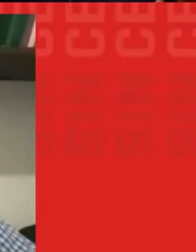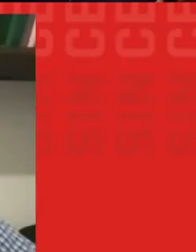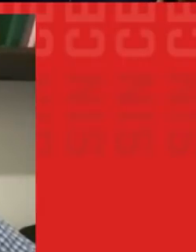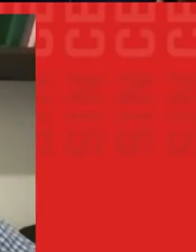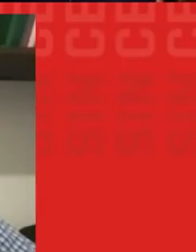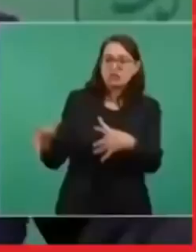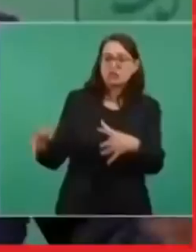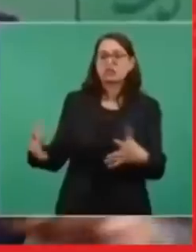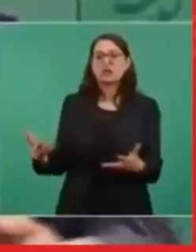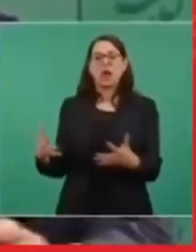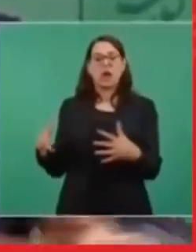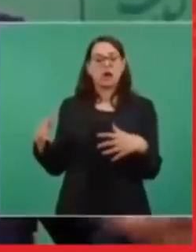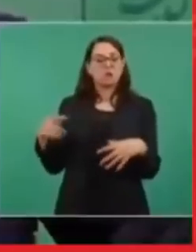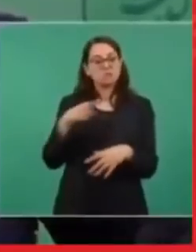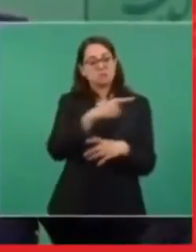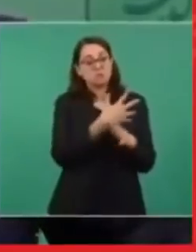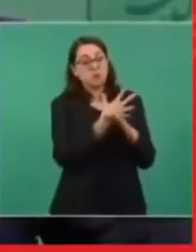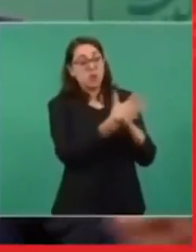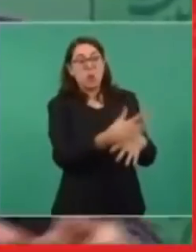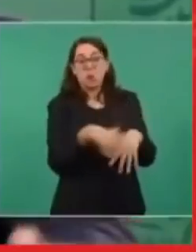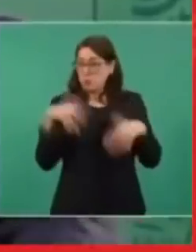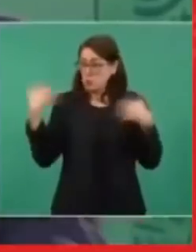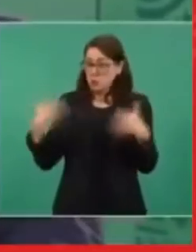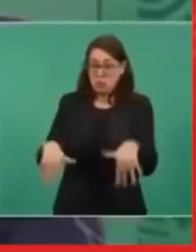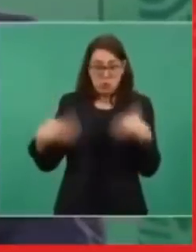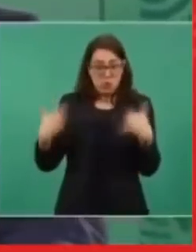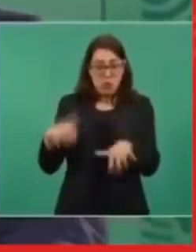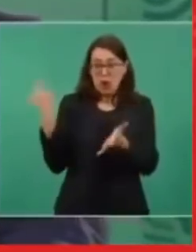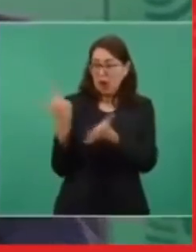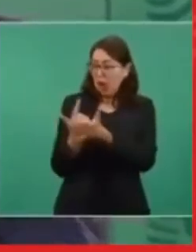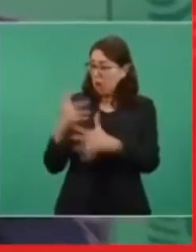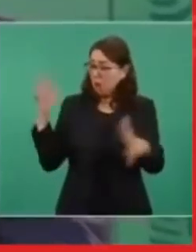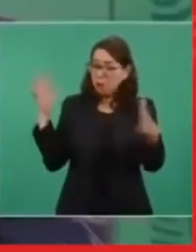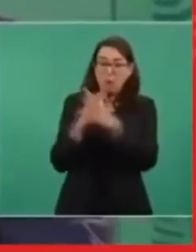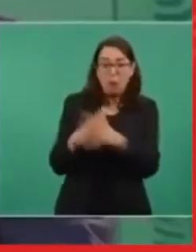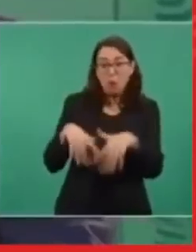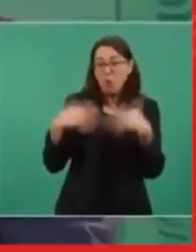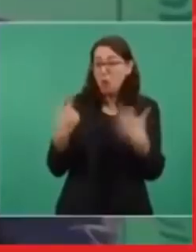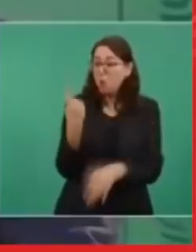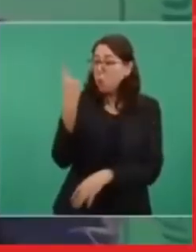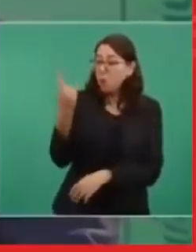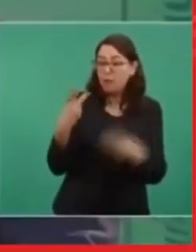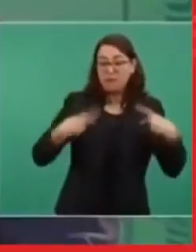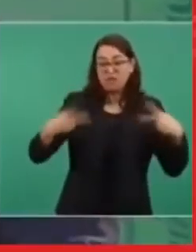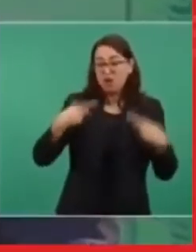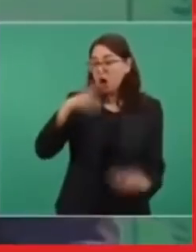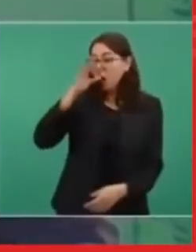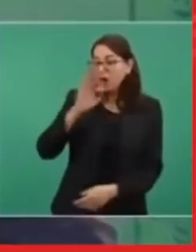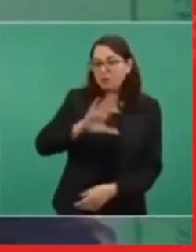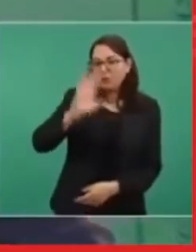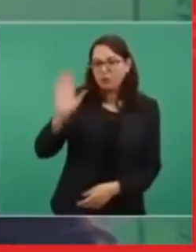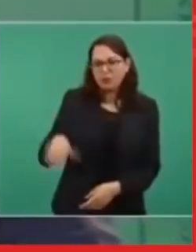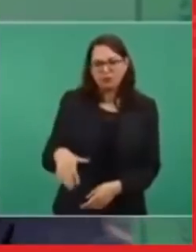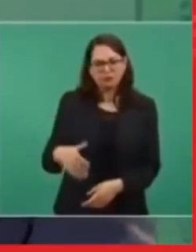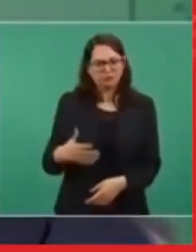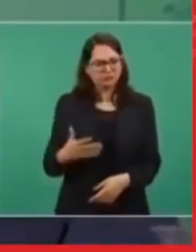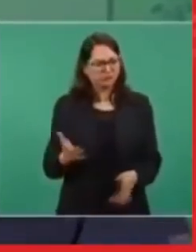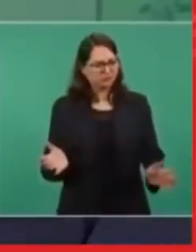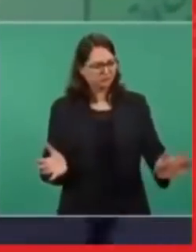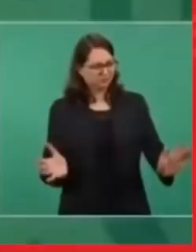escuchamos al presidente. Están, pero muy